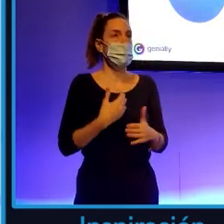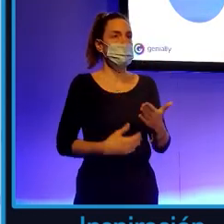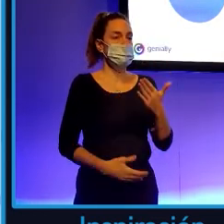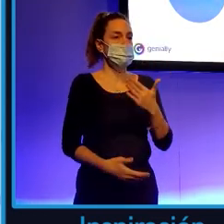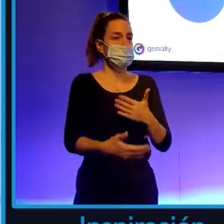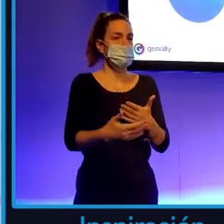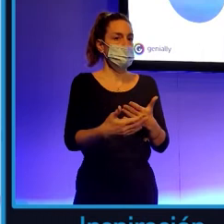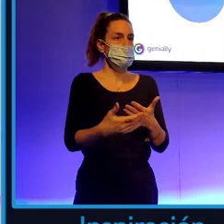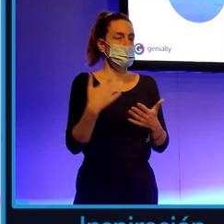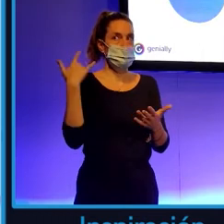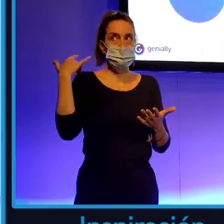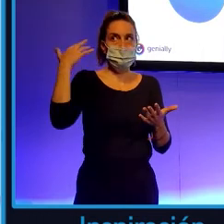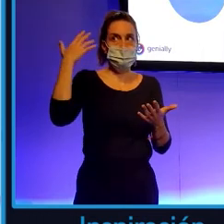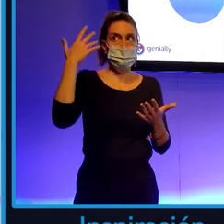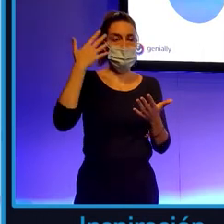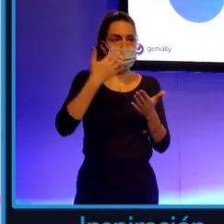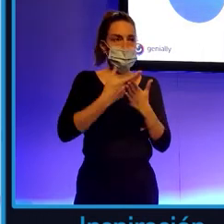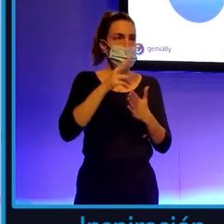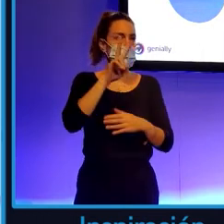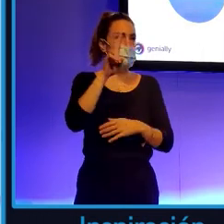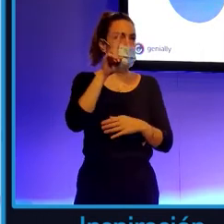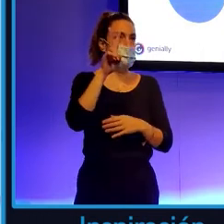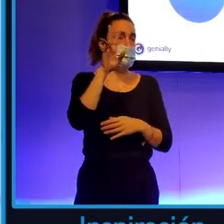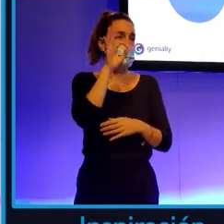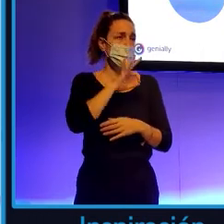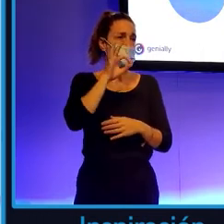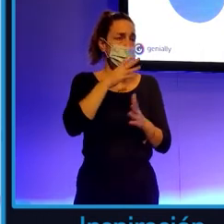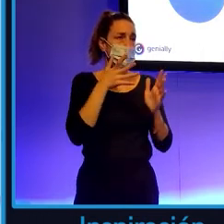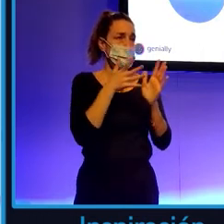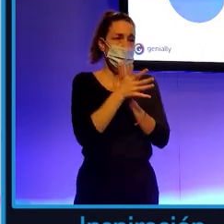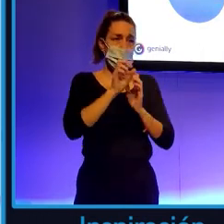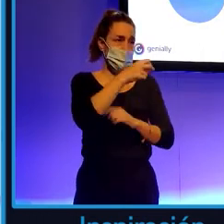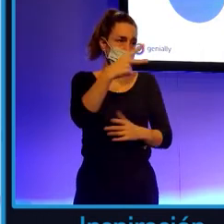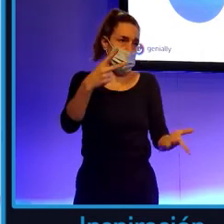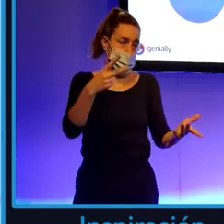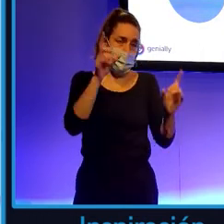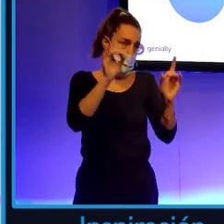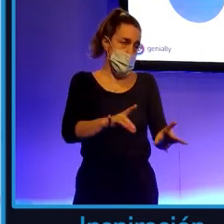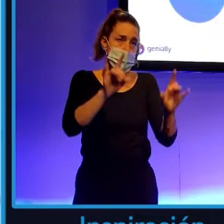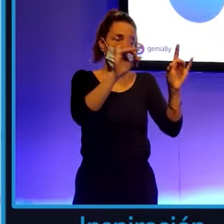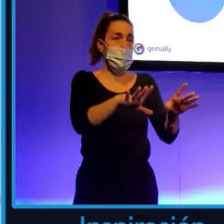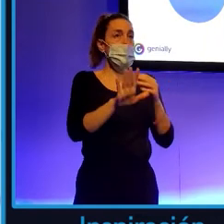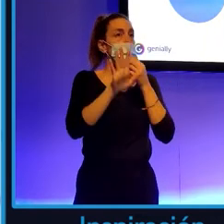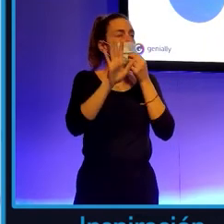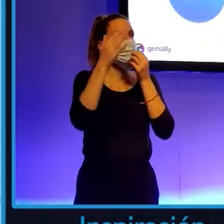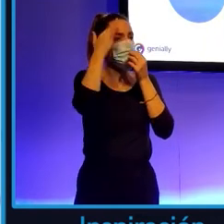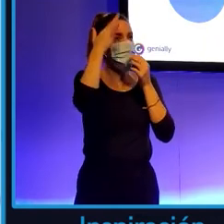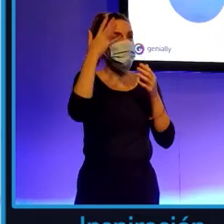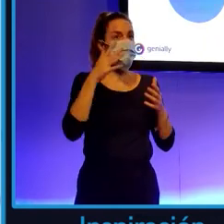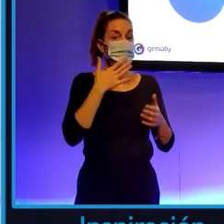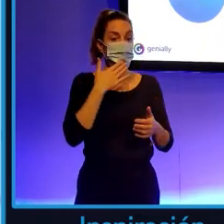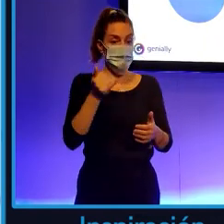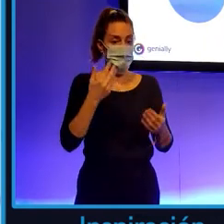haciendo durante todos estos últimos dos siglos es que dos más dos es cuatro pero si nos educa semos en nuestras habilidades que realmente